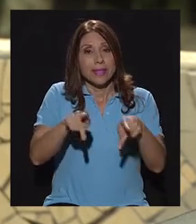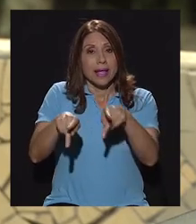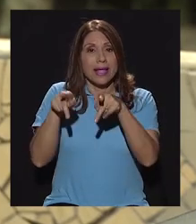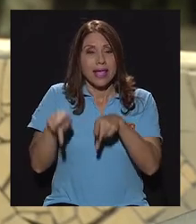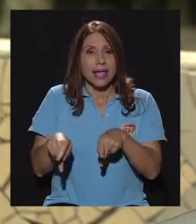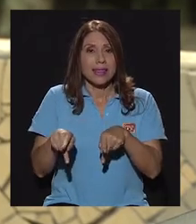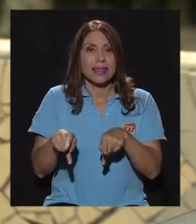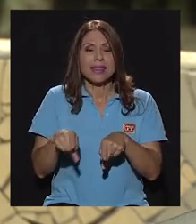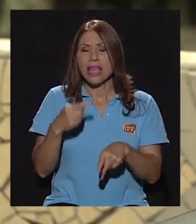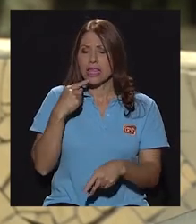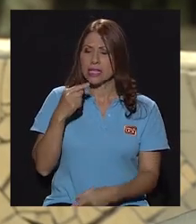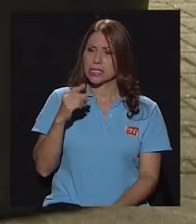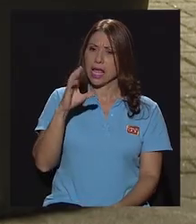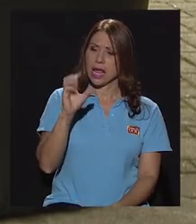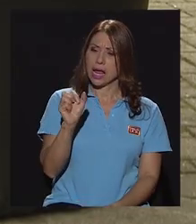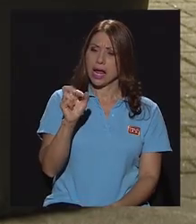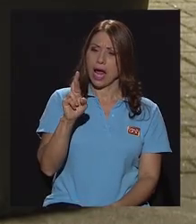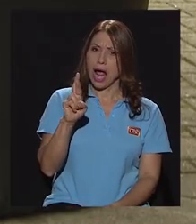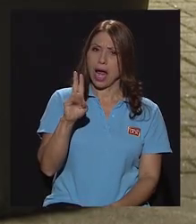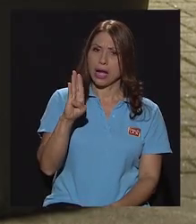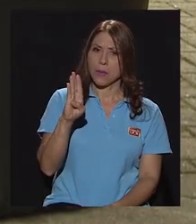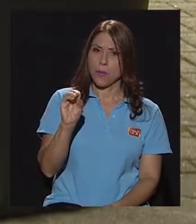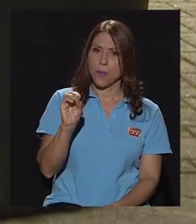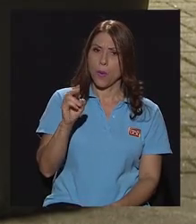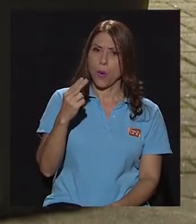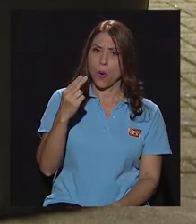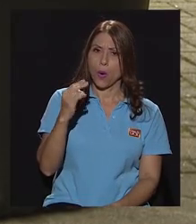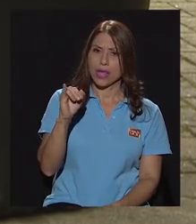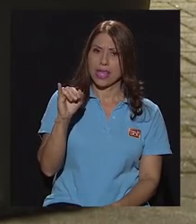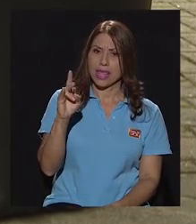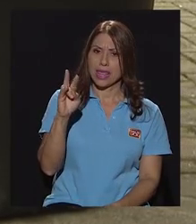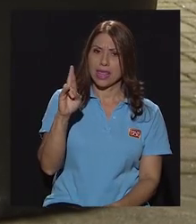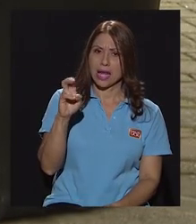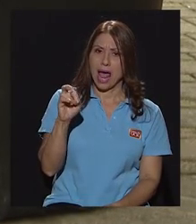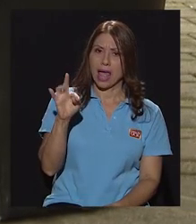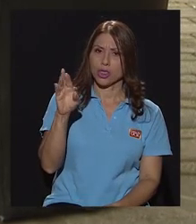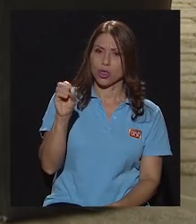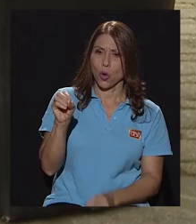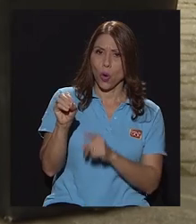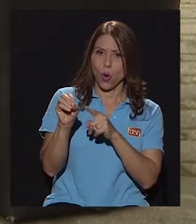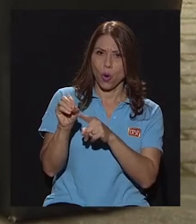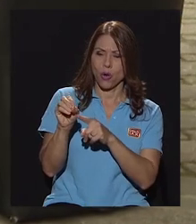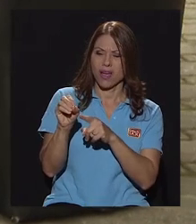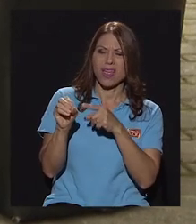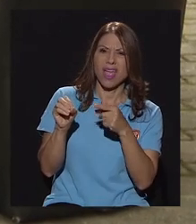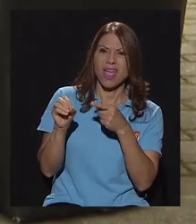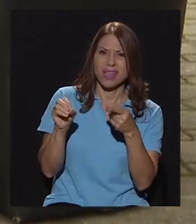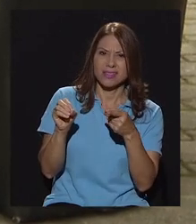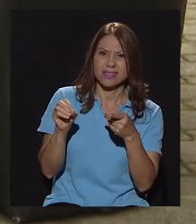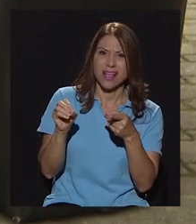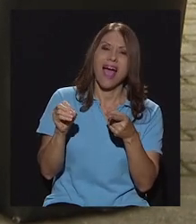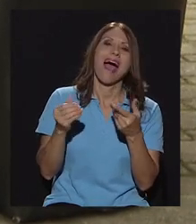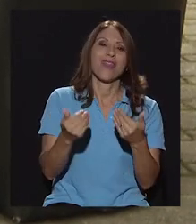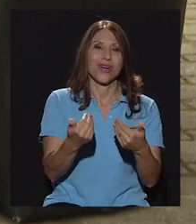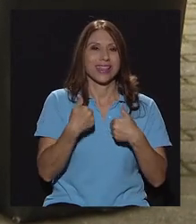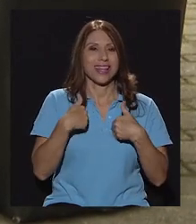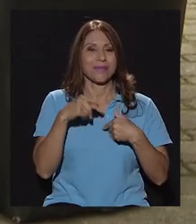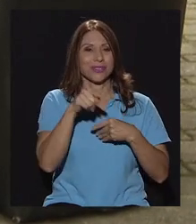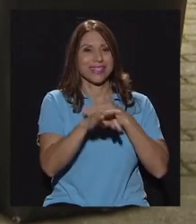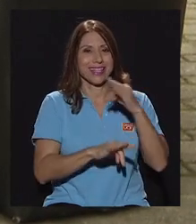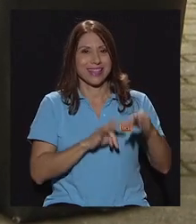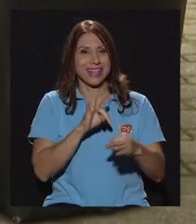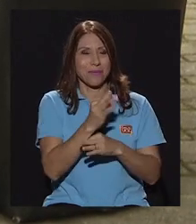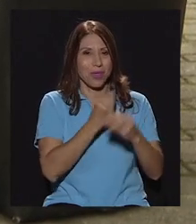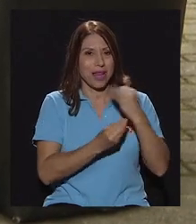gente entiende por carbohidrato lo que obtenemos de este tipo de alimentos. Entonces ellos